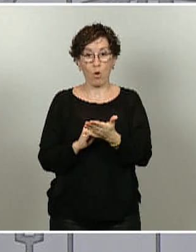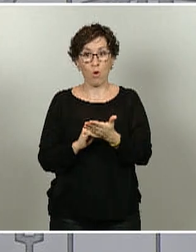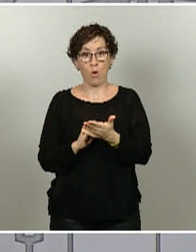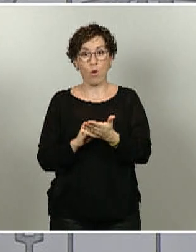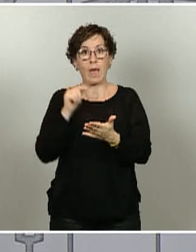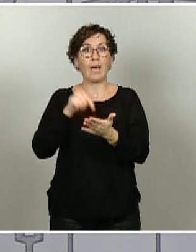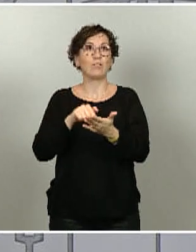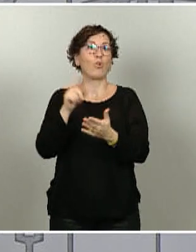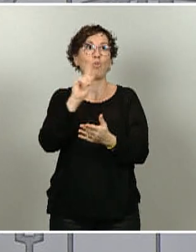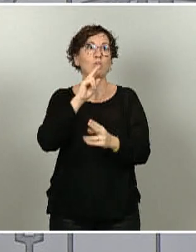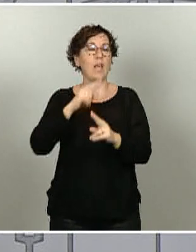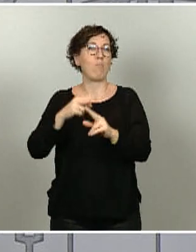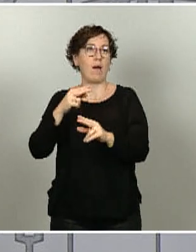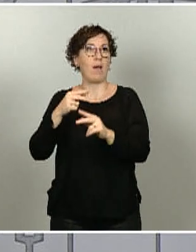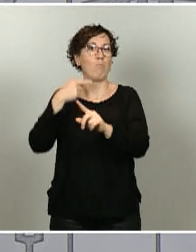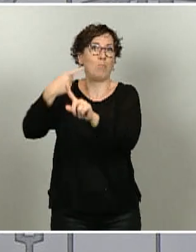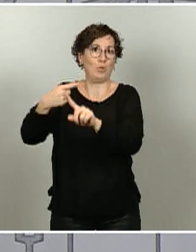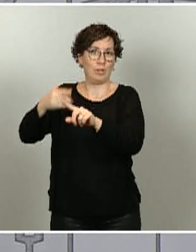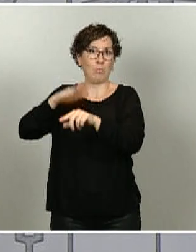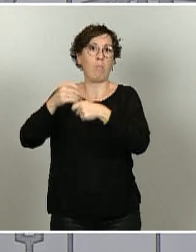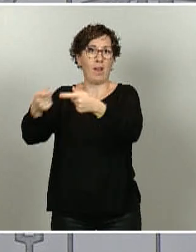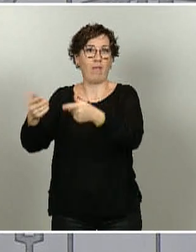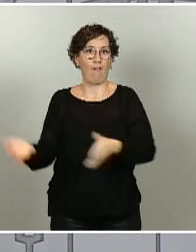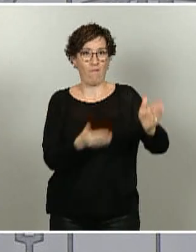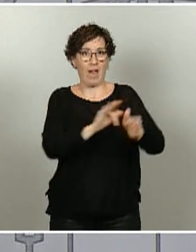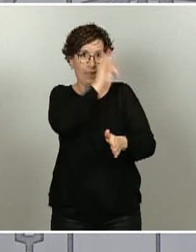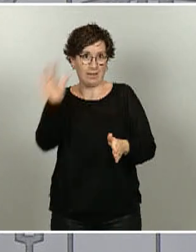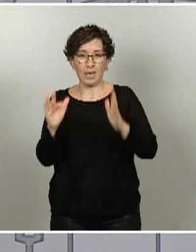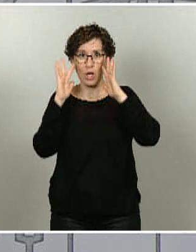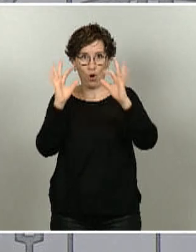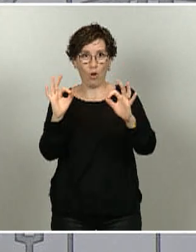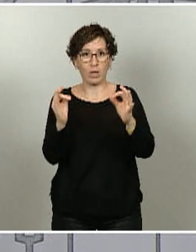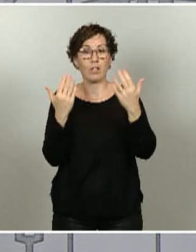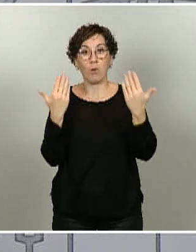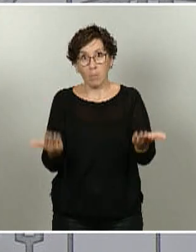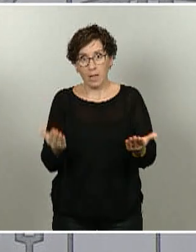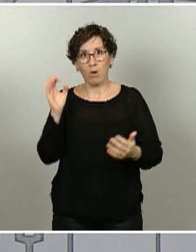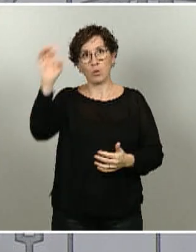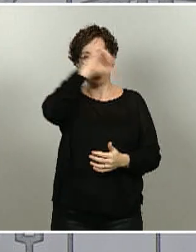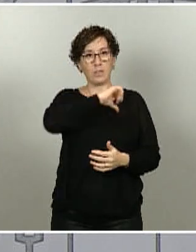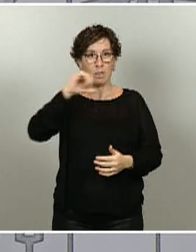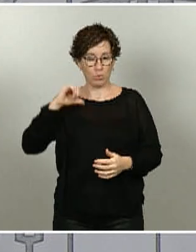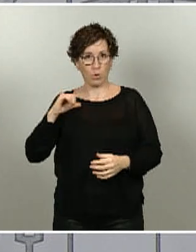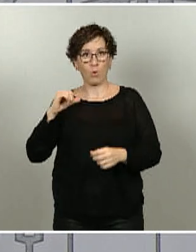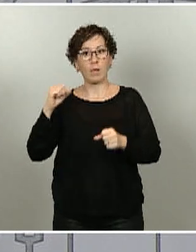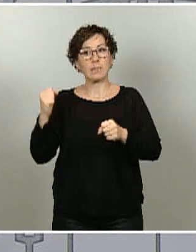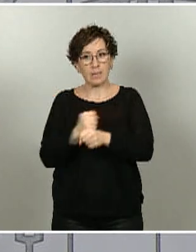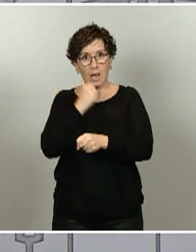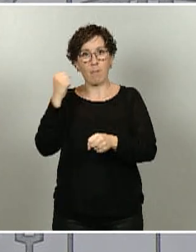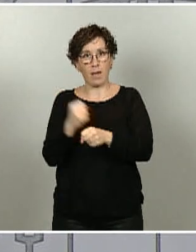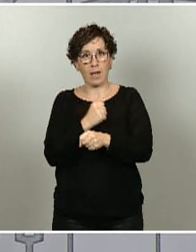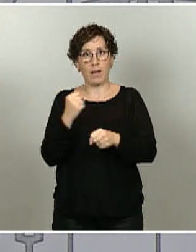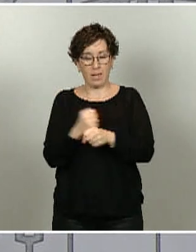a las siguientes fases. Pero desde luego las comunidades autónomas están trabajando, al menos con el equipo con el que nosotros